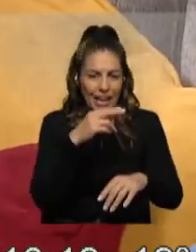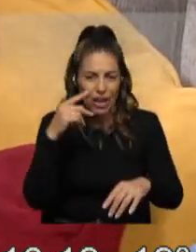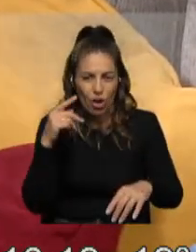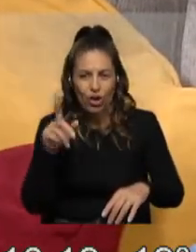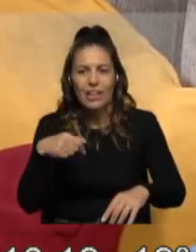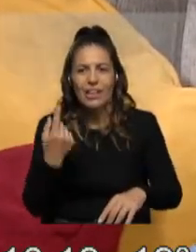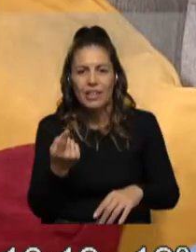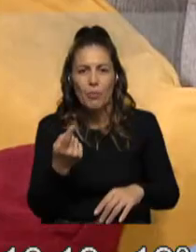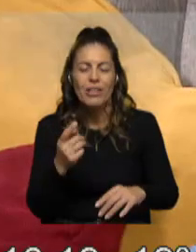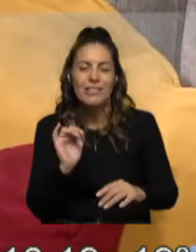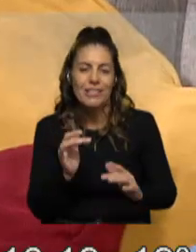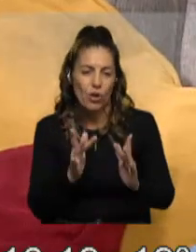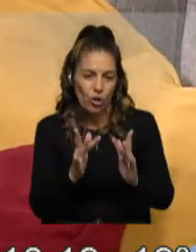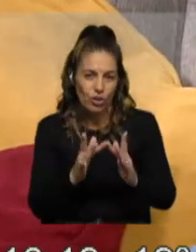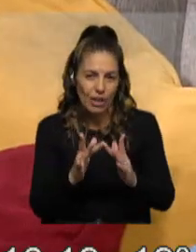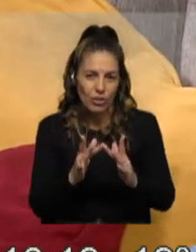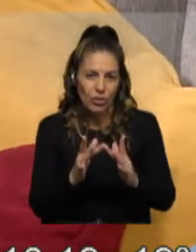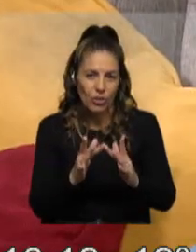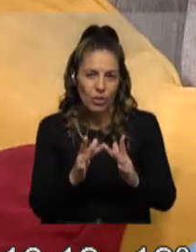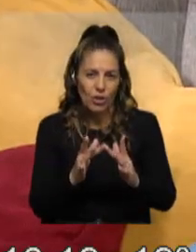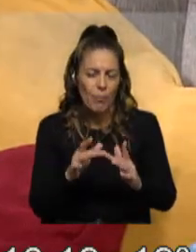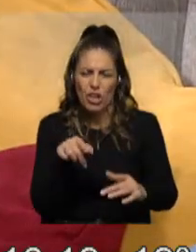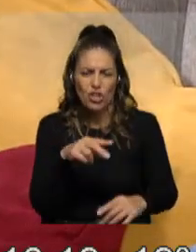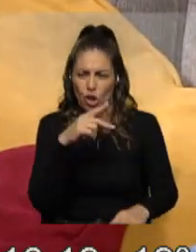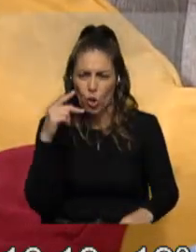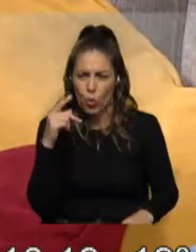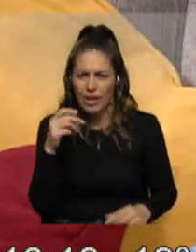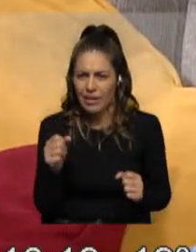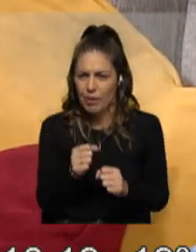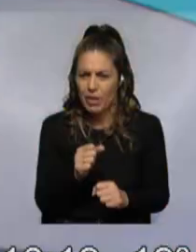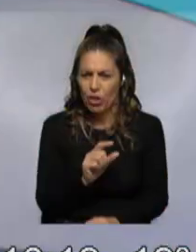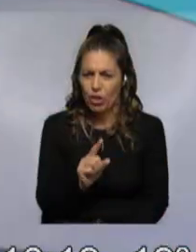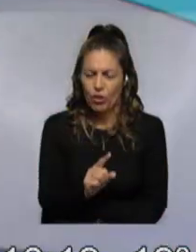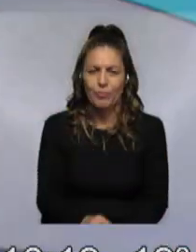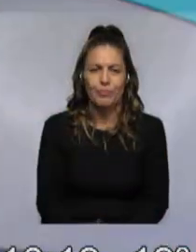después capaz que tener una interacción. Pero no huelen tanto el miedo. A mí lo que